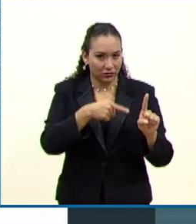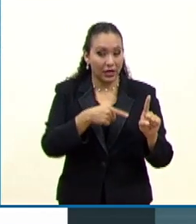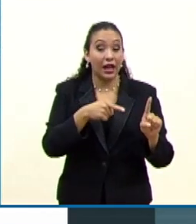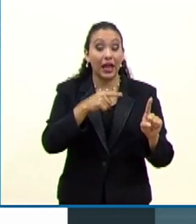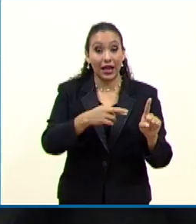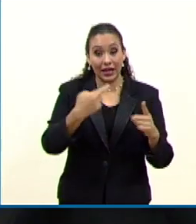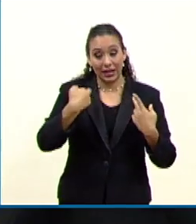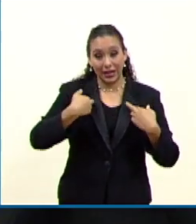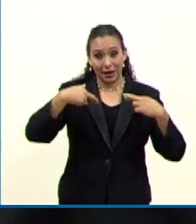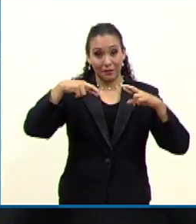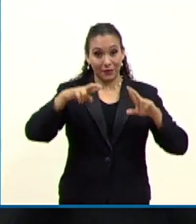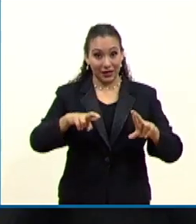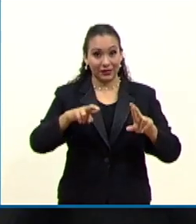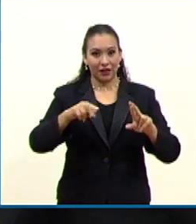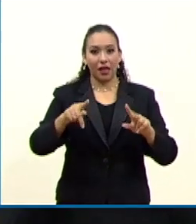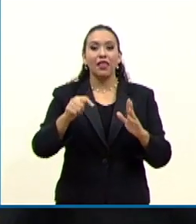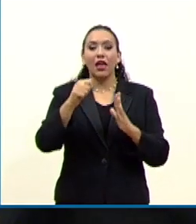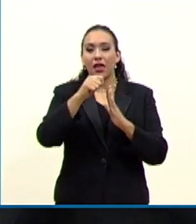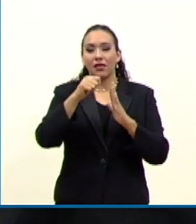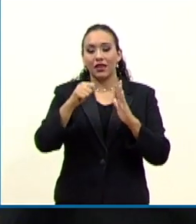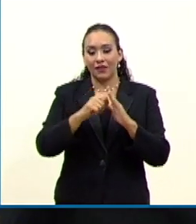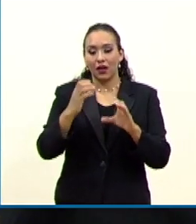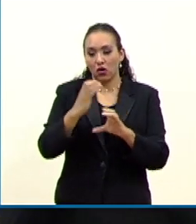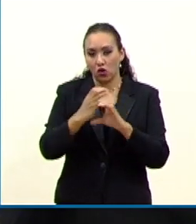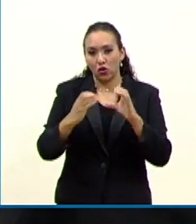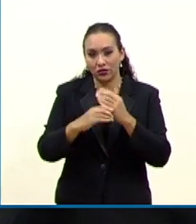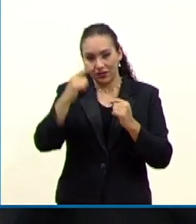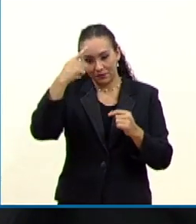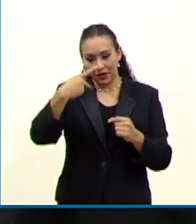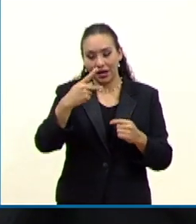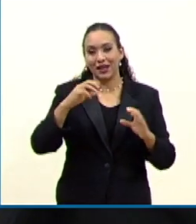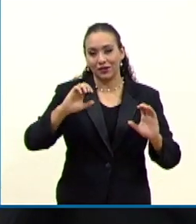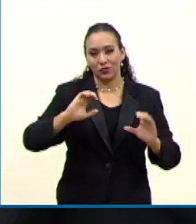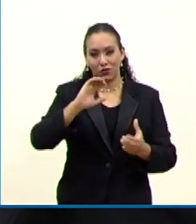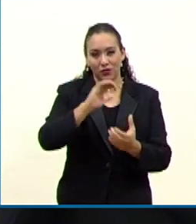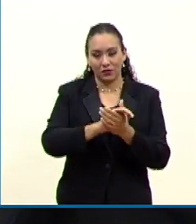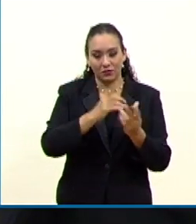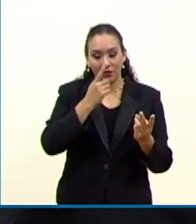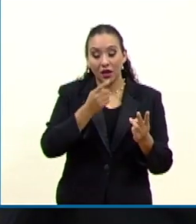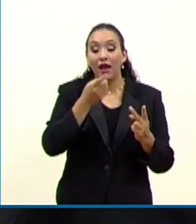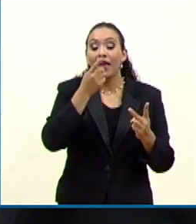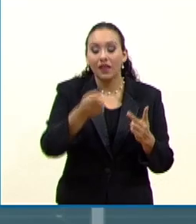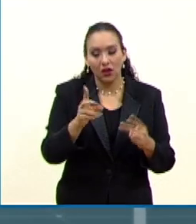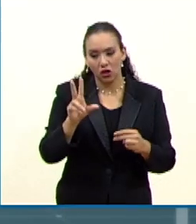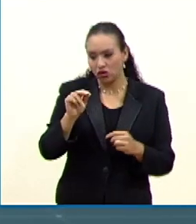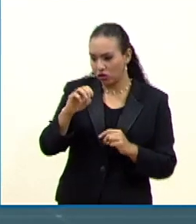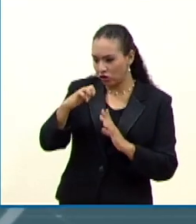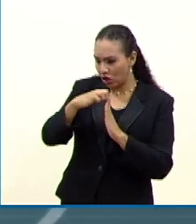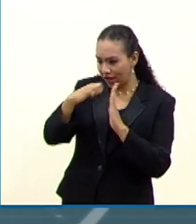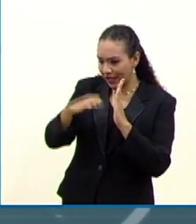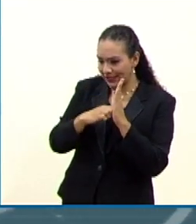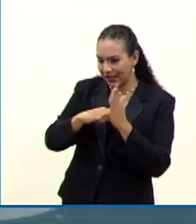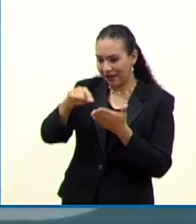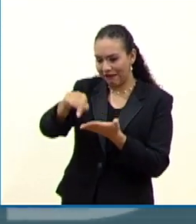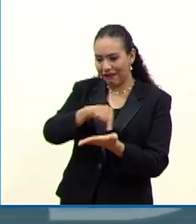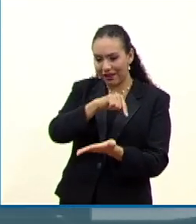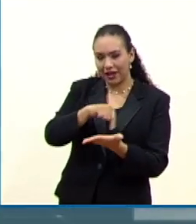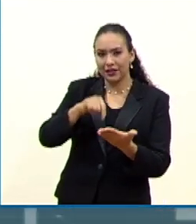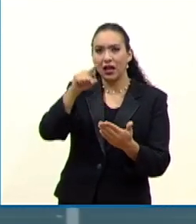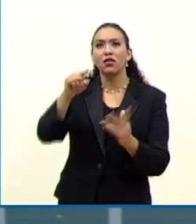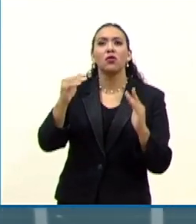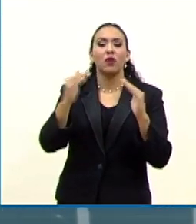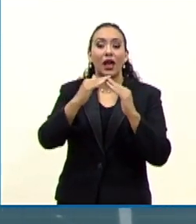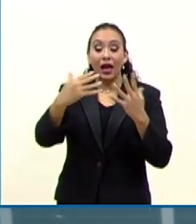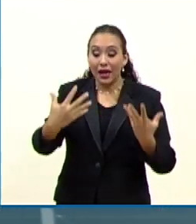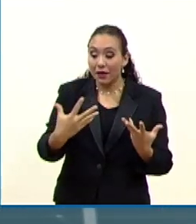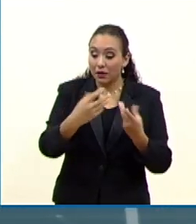de la sucesión intestamentaria de bienes a su esposo, reclamó anular una escritura pública de un inmueble donde vivió